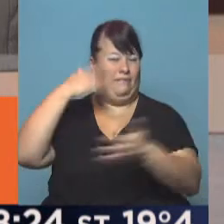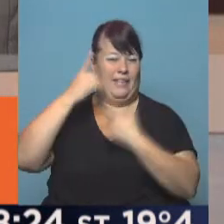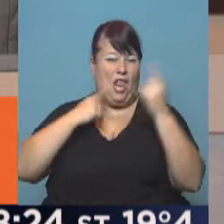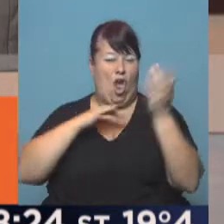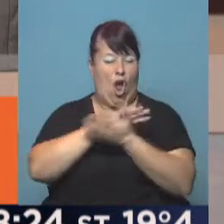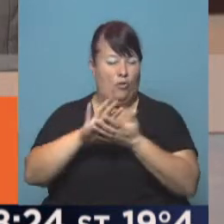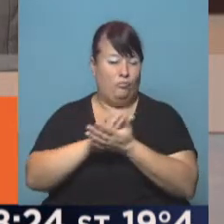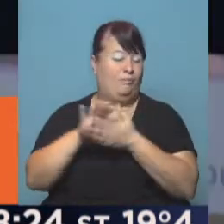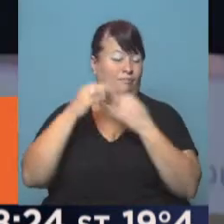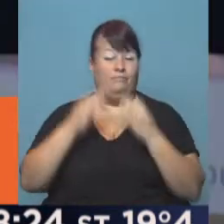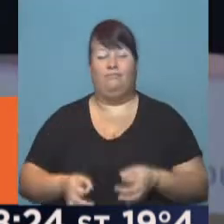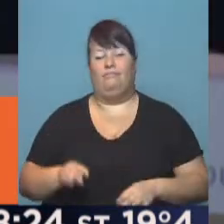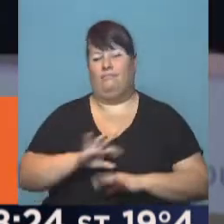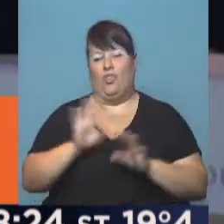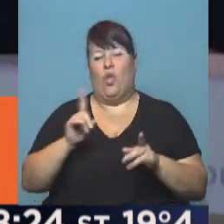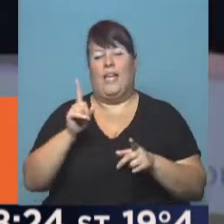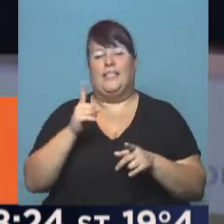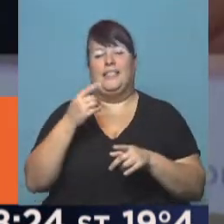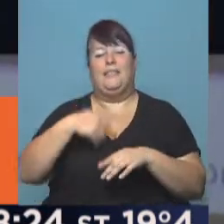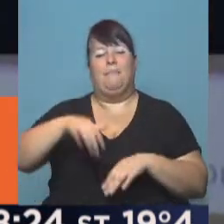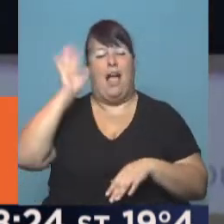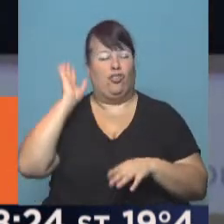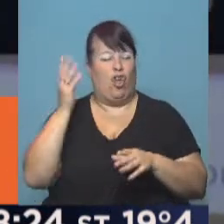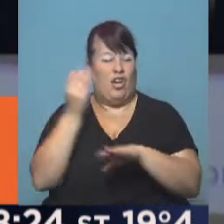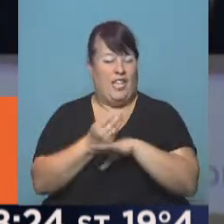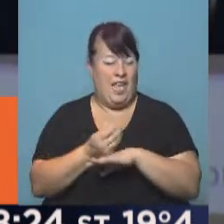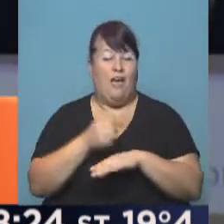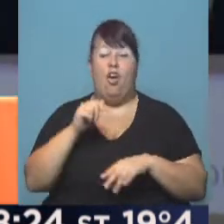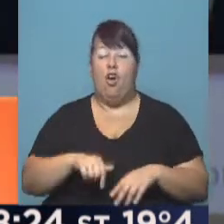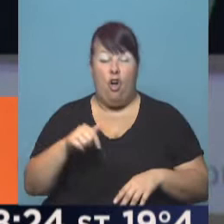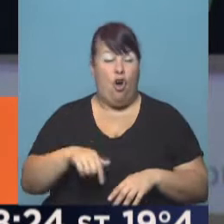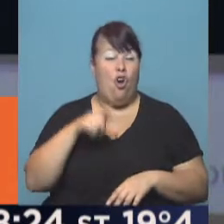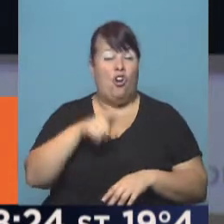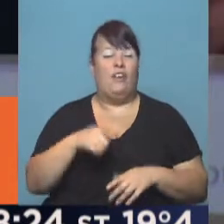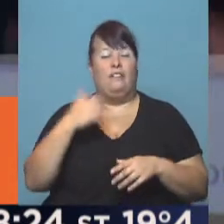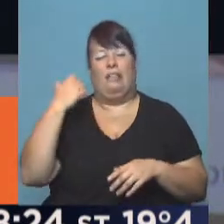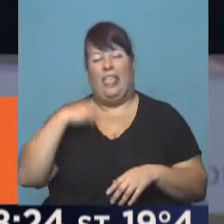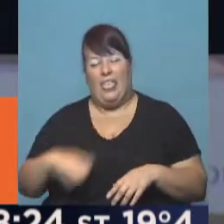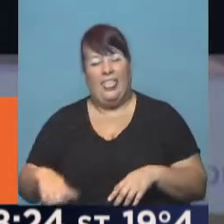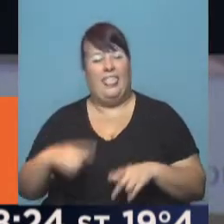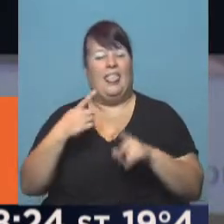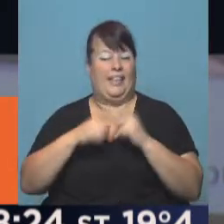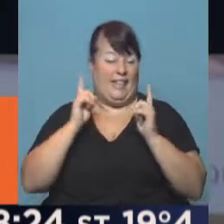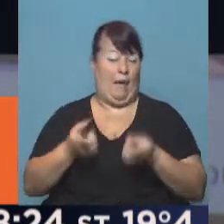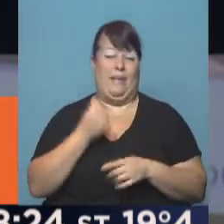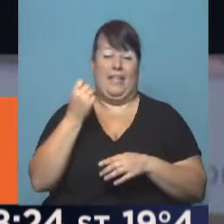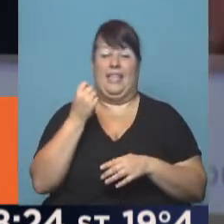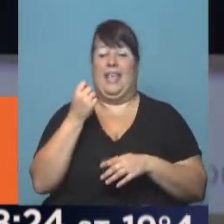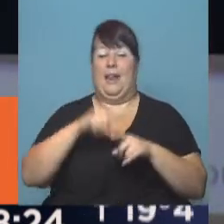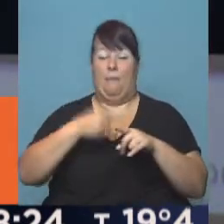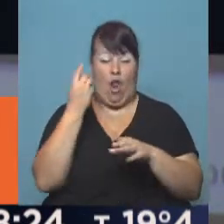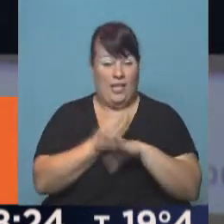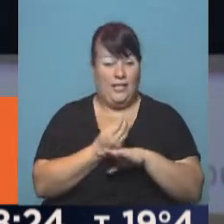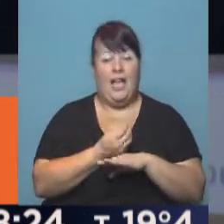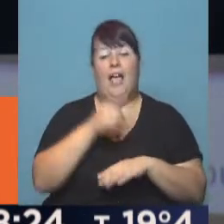corrupción, evidentemente ya no representan a las grandes mayorías, y hoy día ese desánimo por inclusive participar en la vida